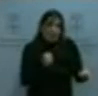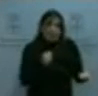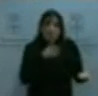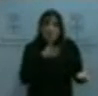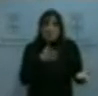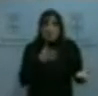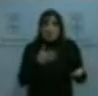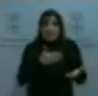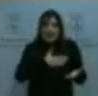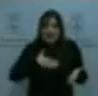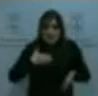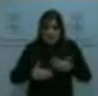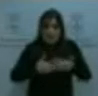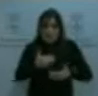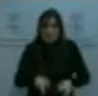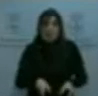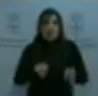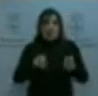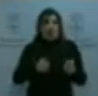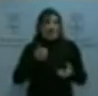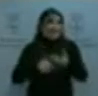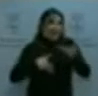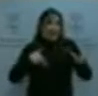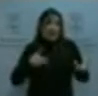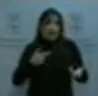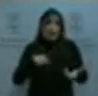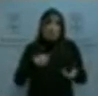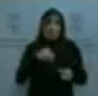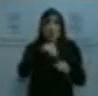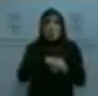genérica, la votaremos a favor, pero estoy recalcando que